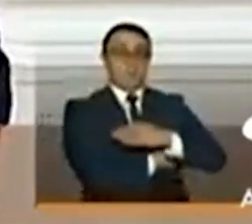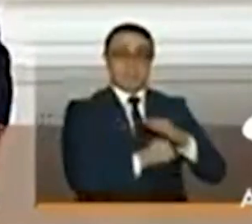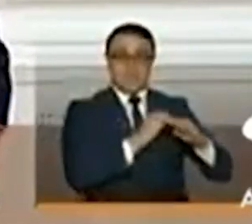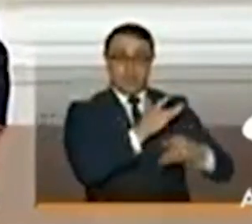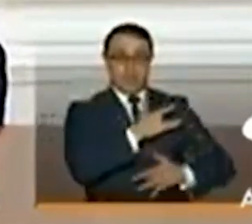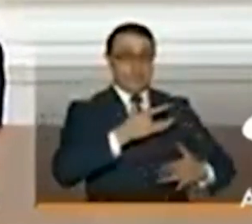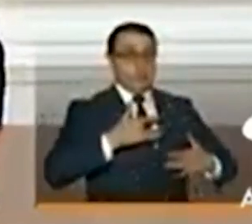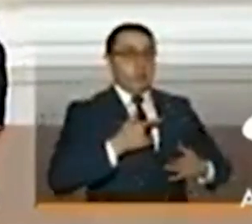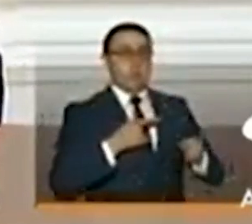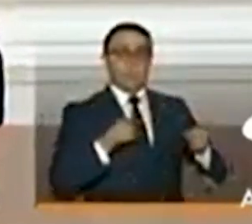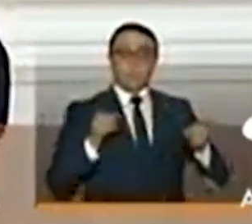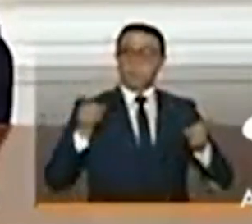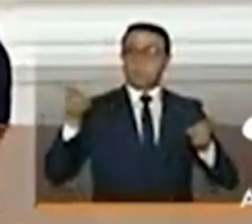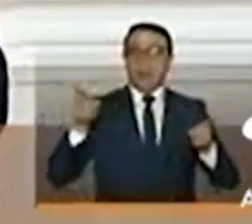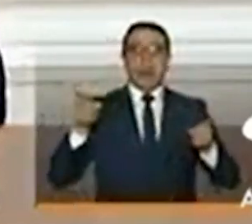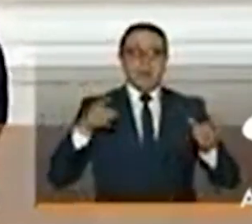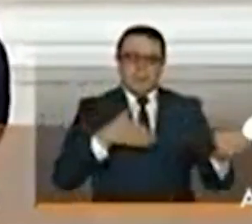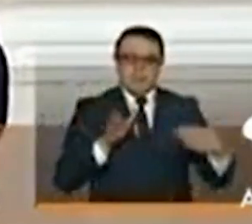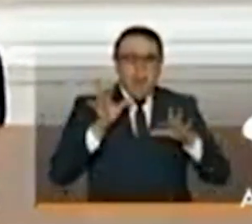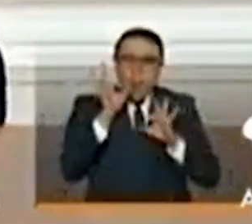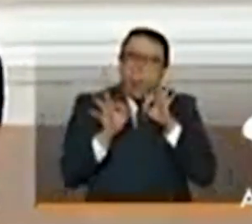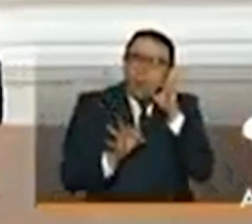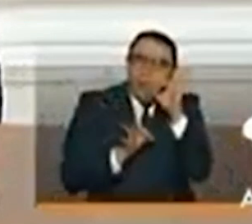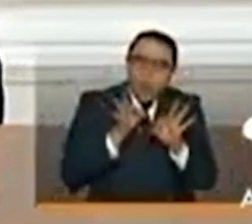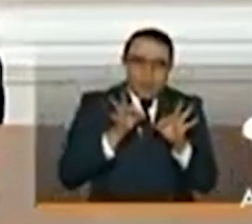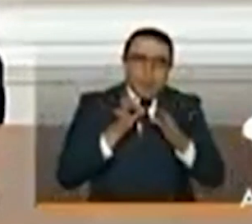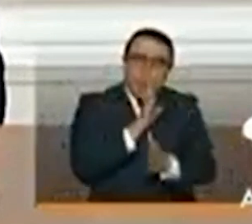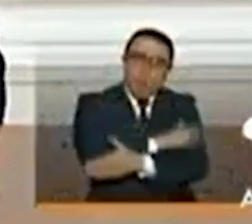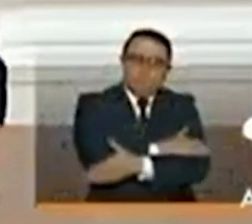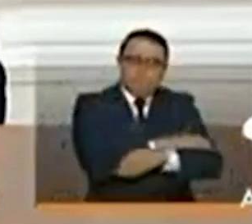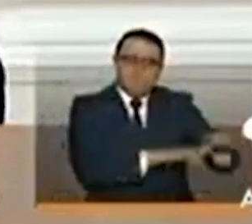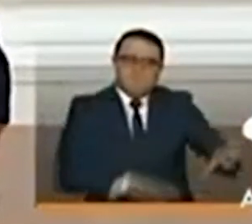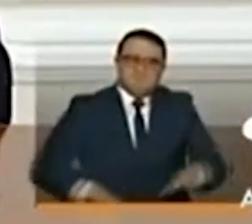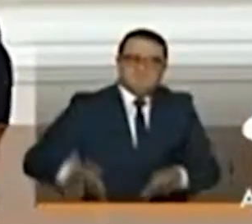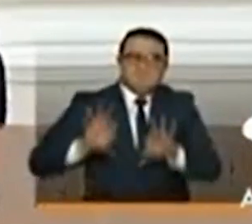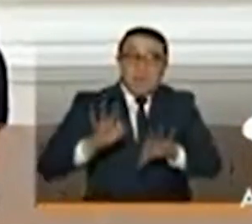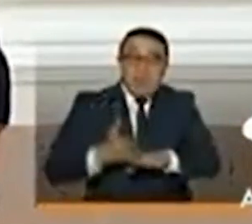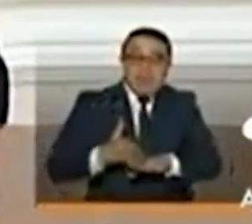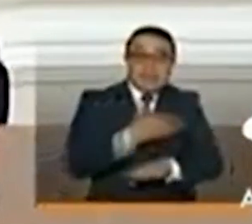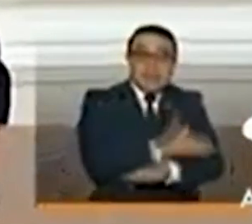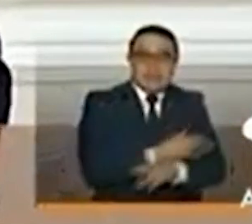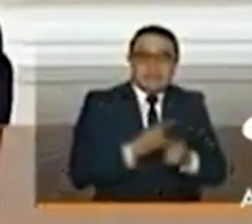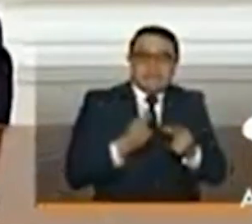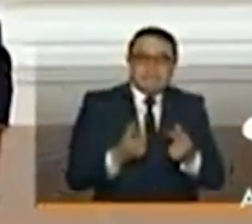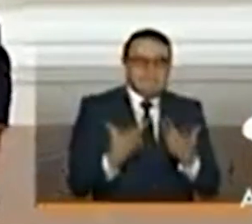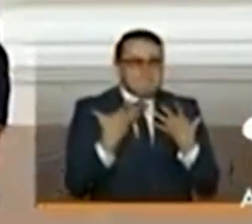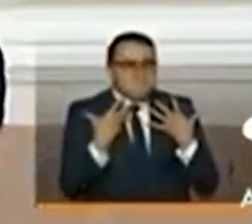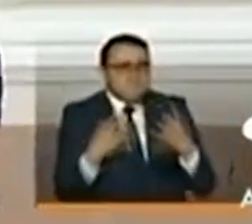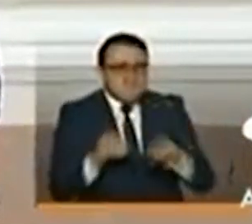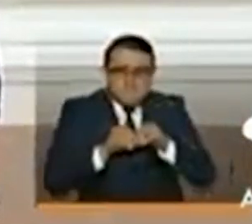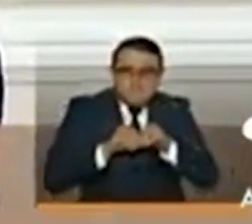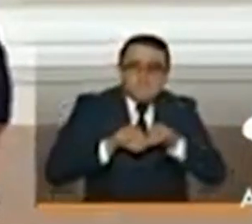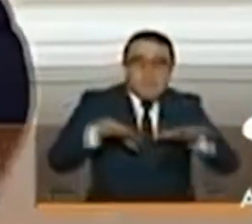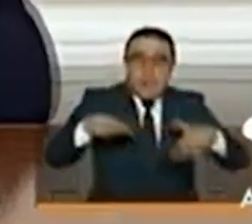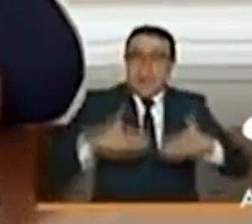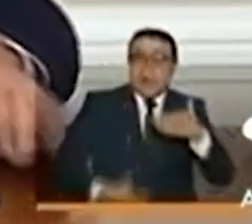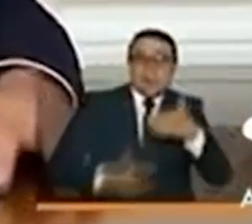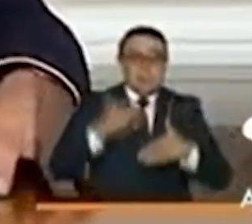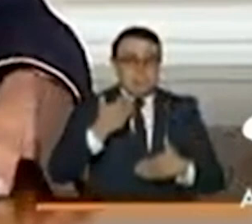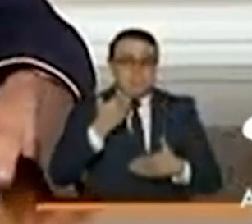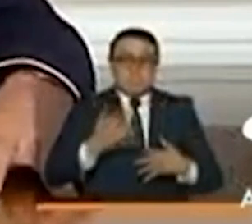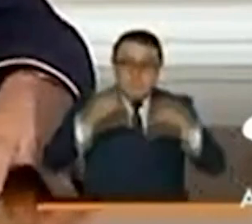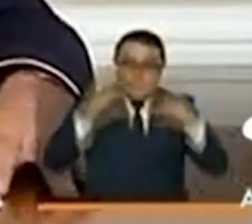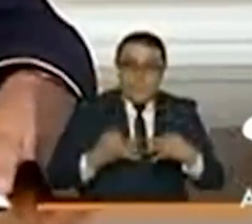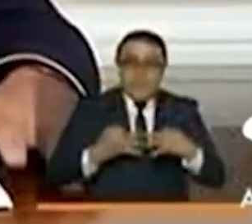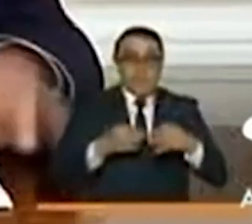Salud trazó de manera muy cuidadosa y juiciosa, de manera temprana y ambiciosa además, pueda comenzar en las primeras semanas de